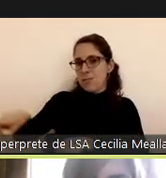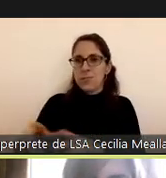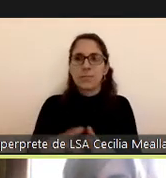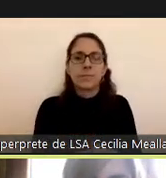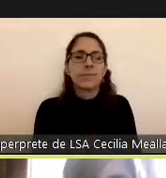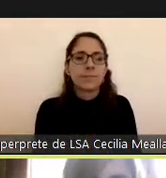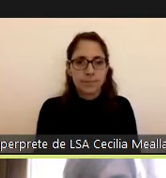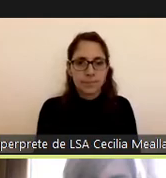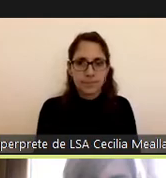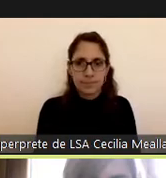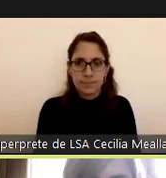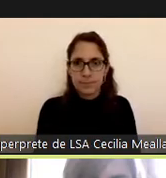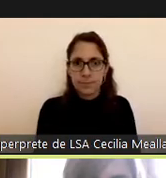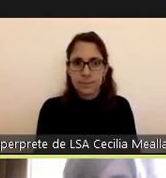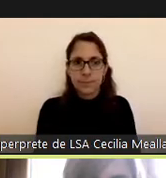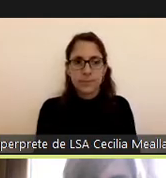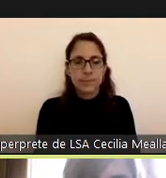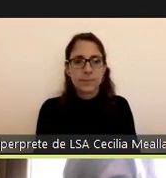seguimos.